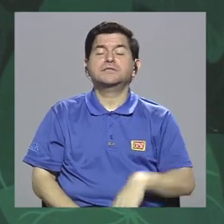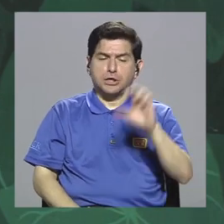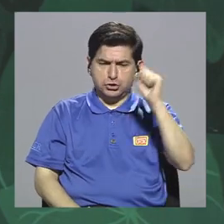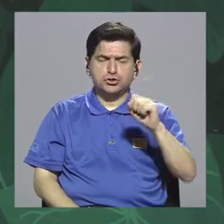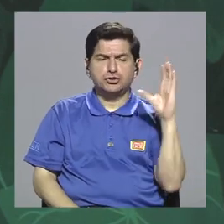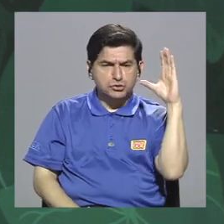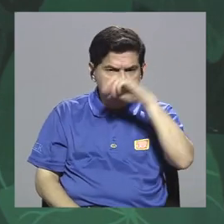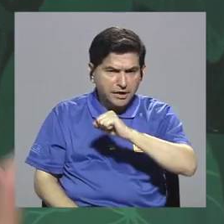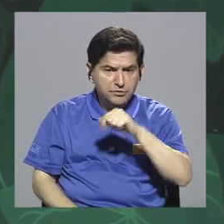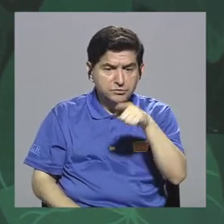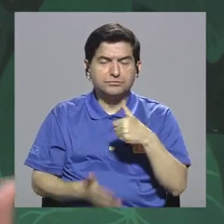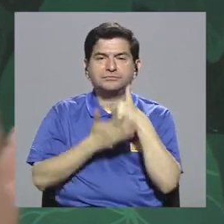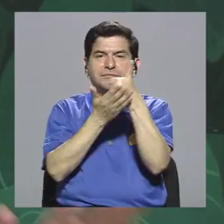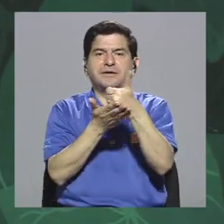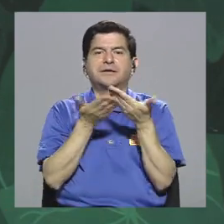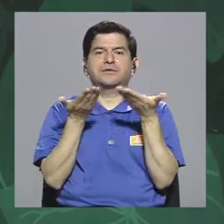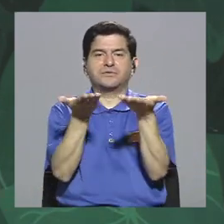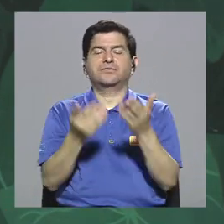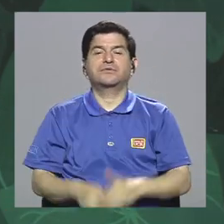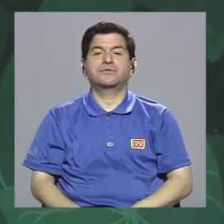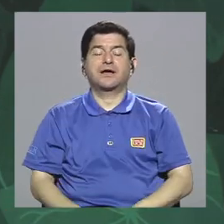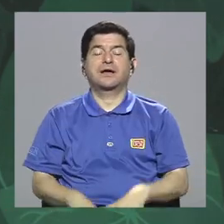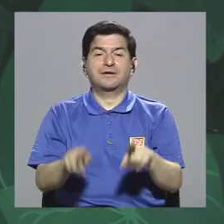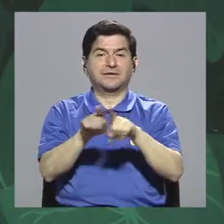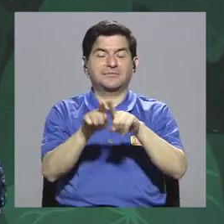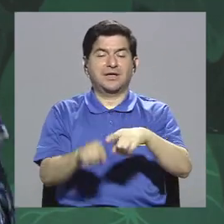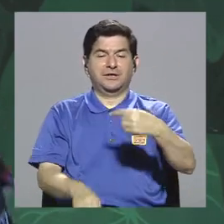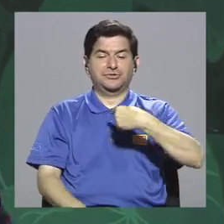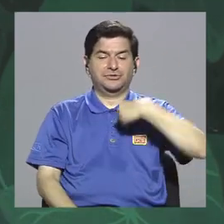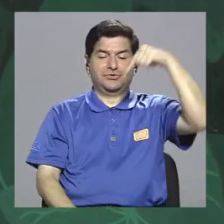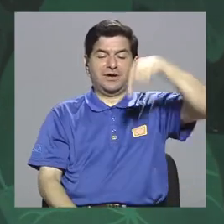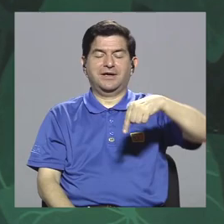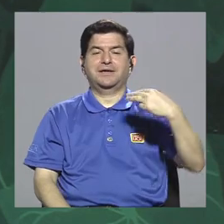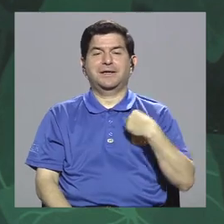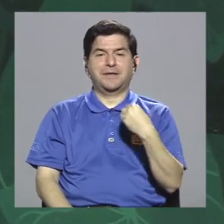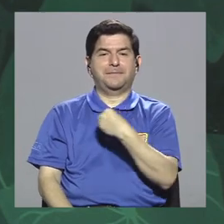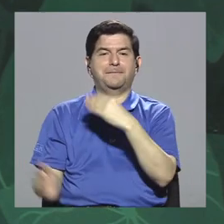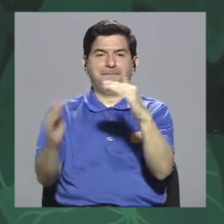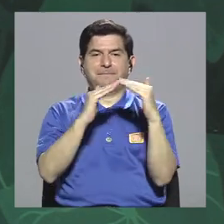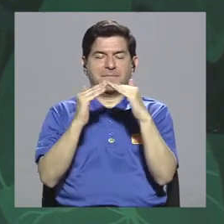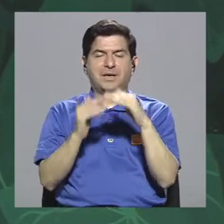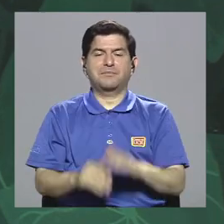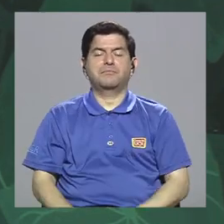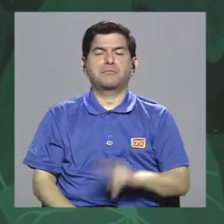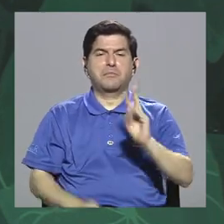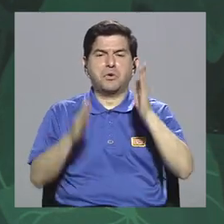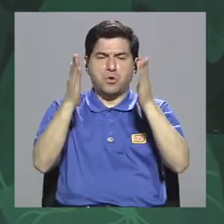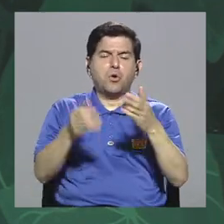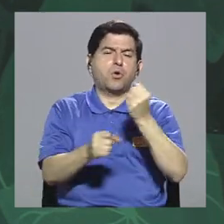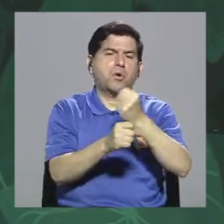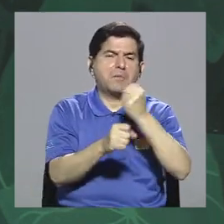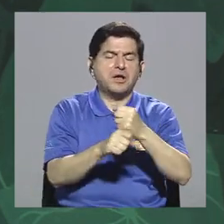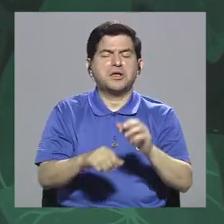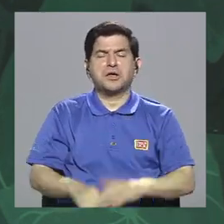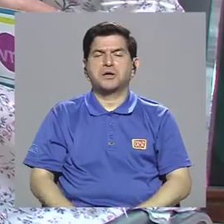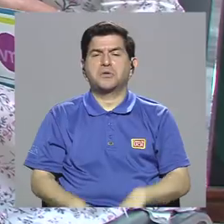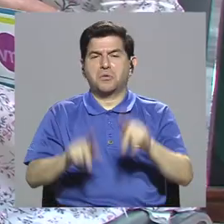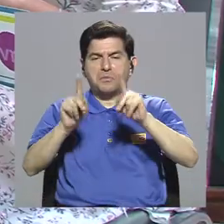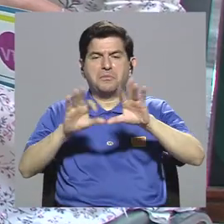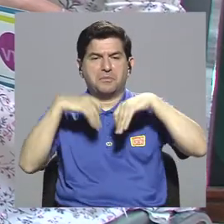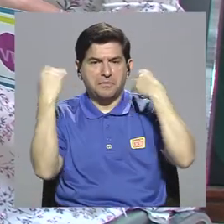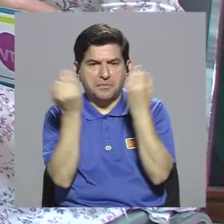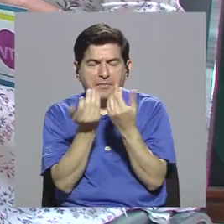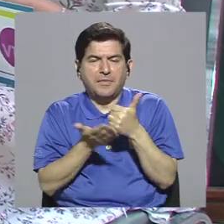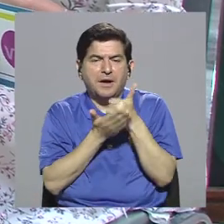visibiliza, ¿verdad? Y que necesita ser visibilizada para poder ayudarle. Y luego aquí estoy yo, el miembro de la comunidad,